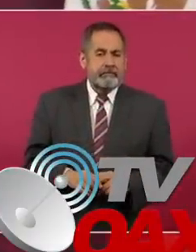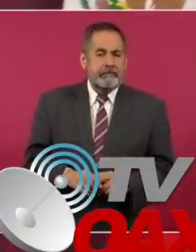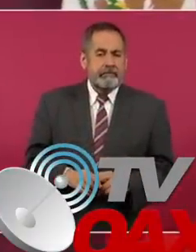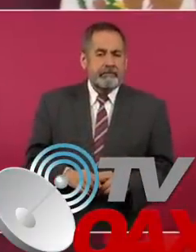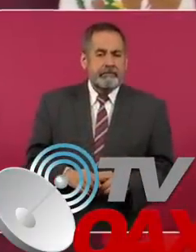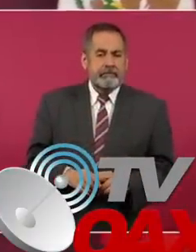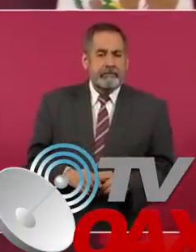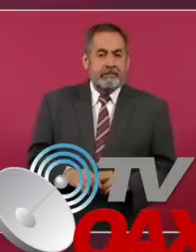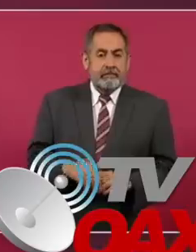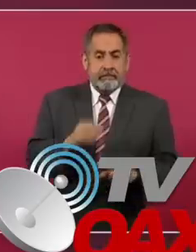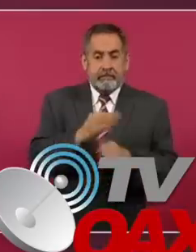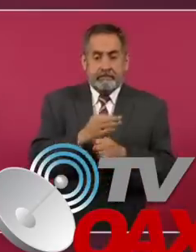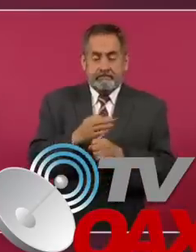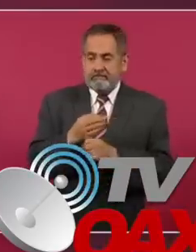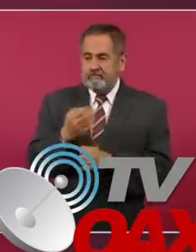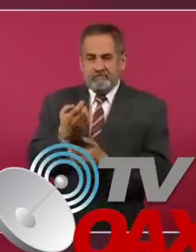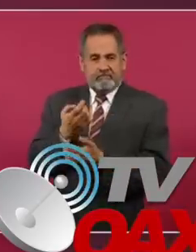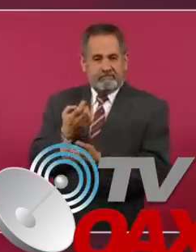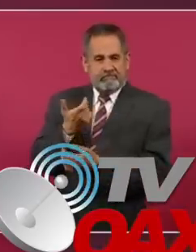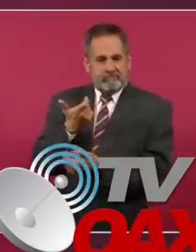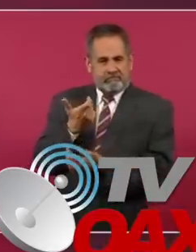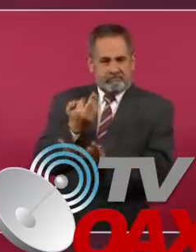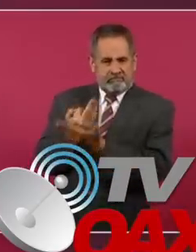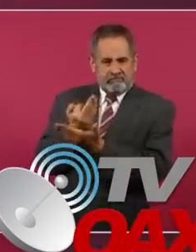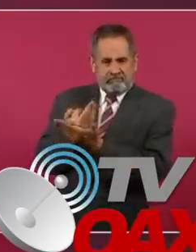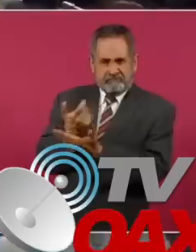están fuertes las finanzas públicas.